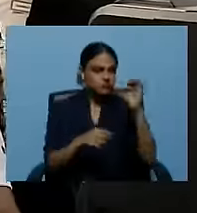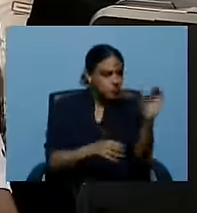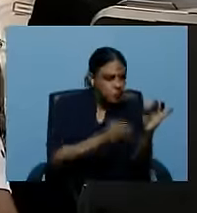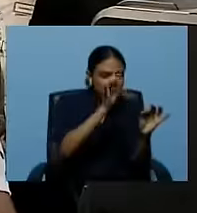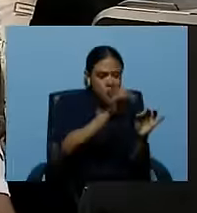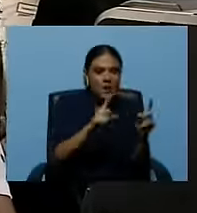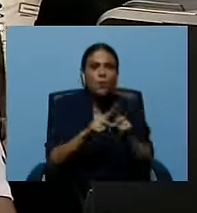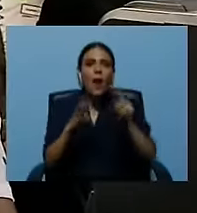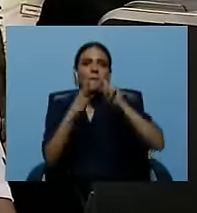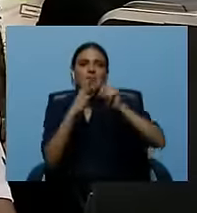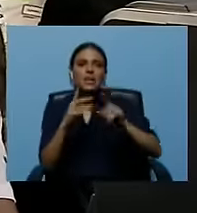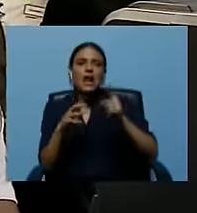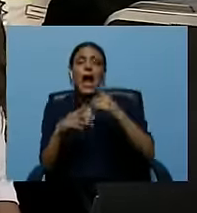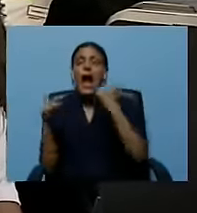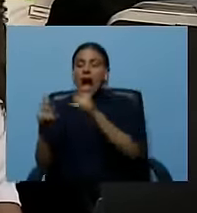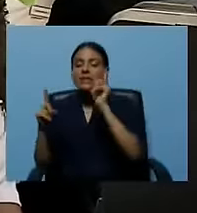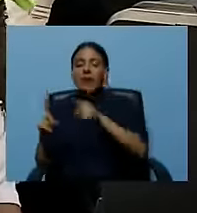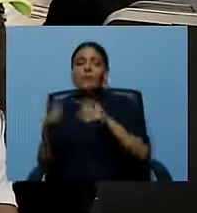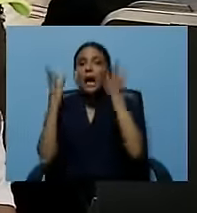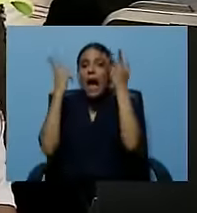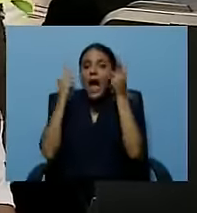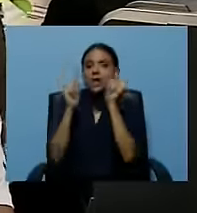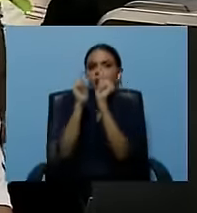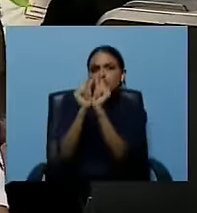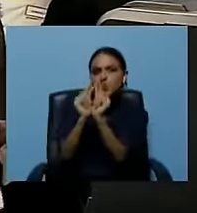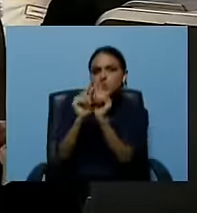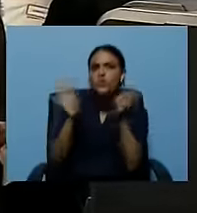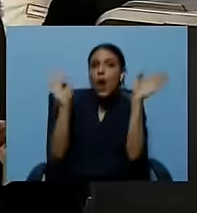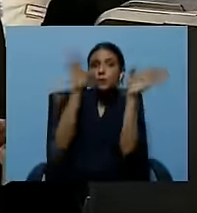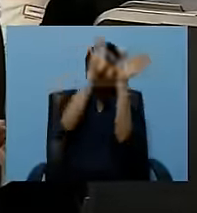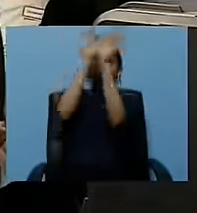Esto es un insecto polen.